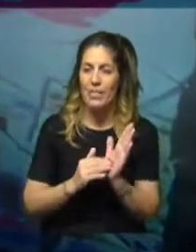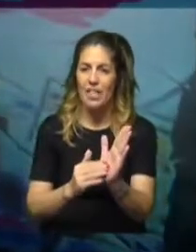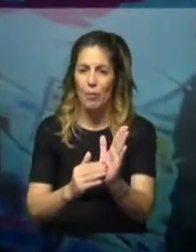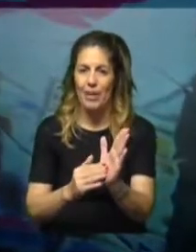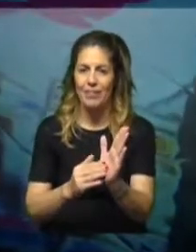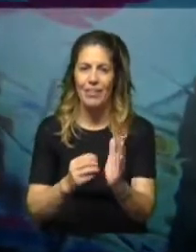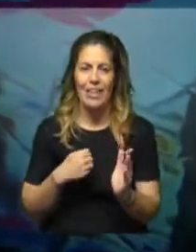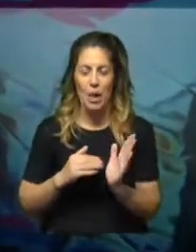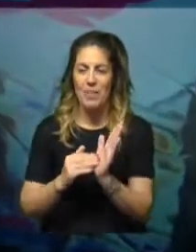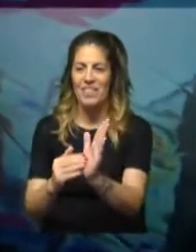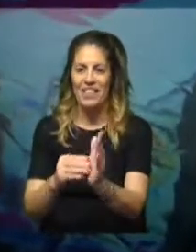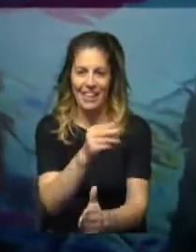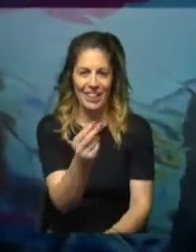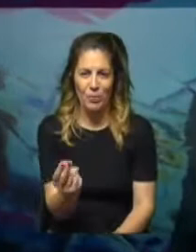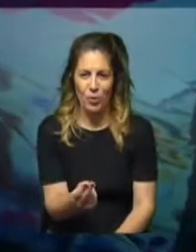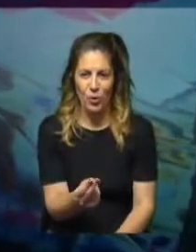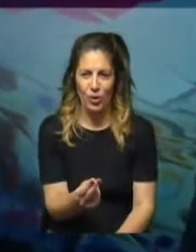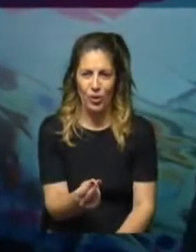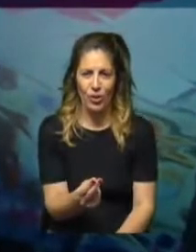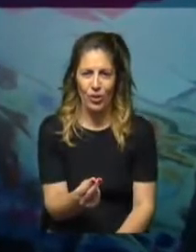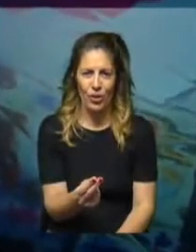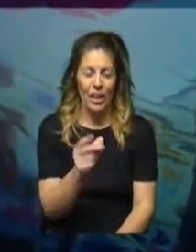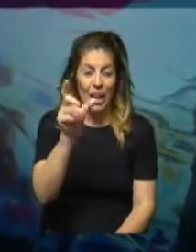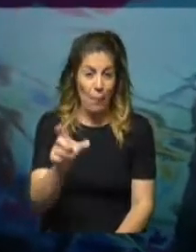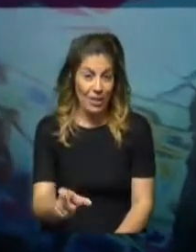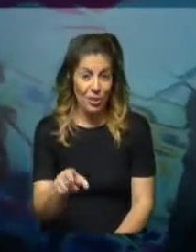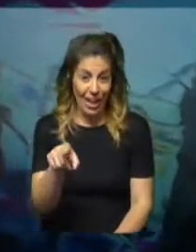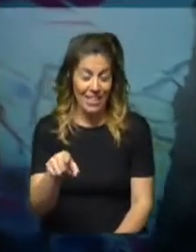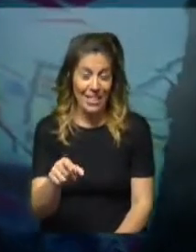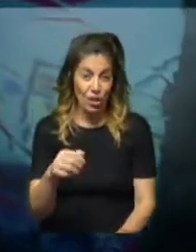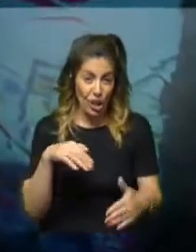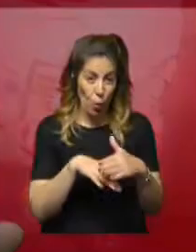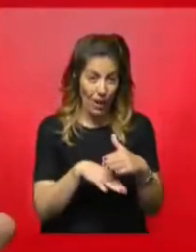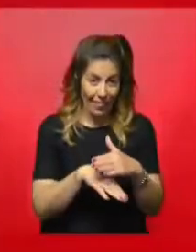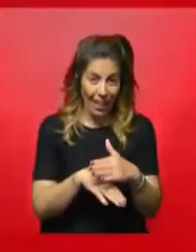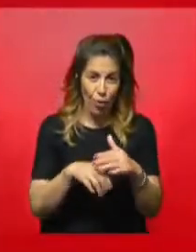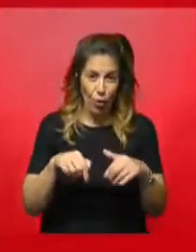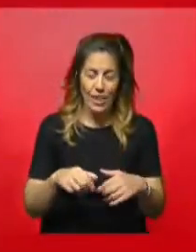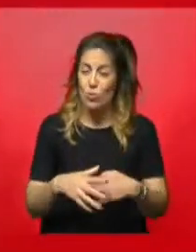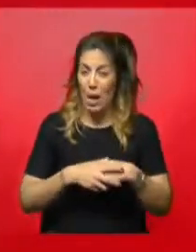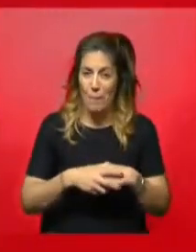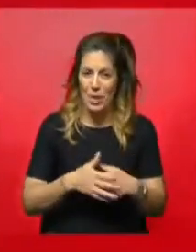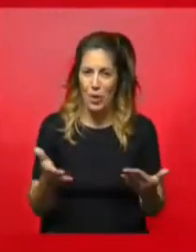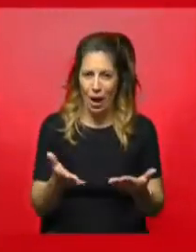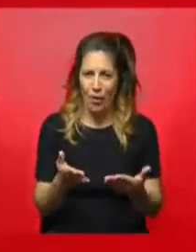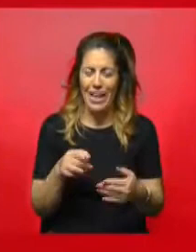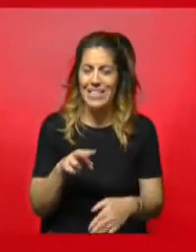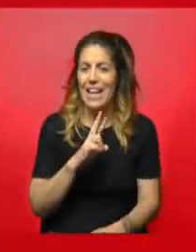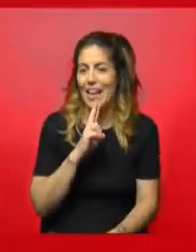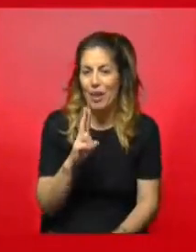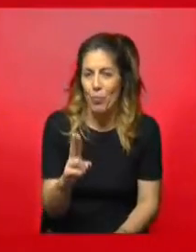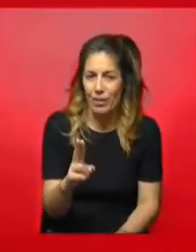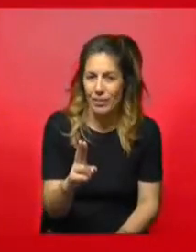yo entonces me presento este tipo ya tiene guardado al día de hoy es un amigo Este eso eso creo que es la respuesta